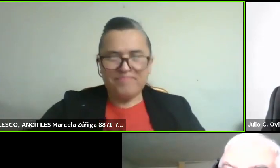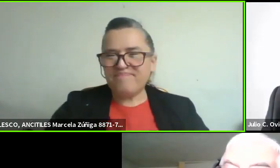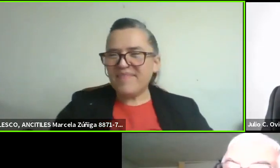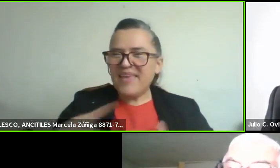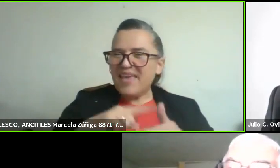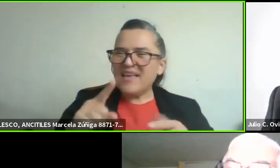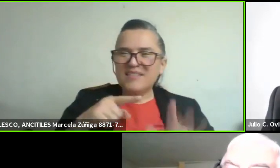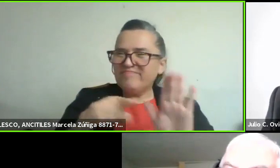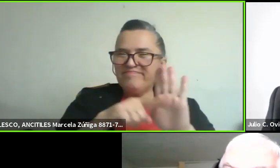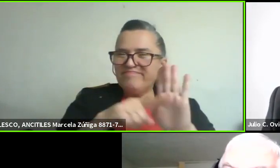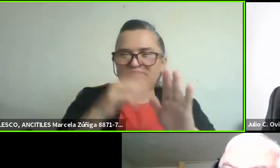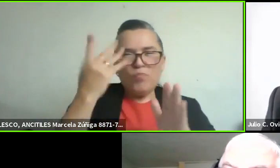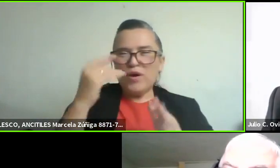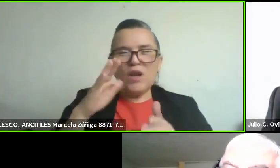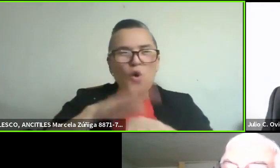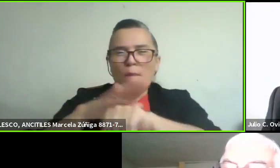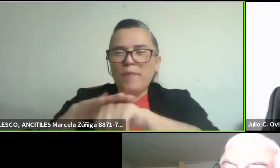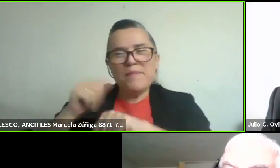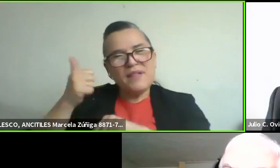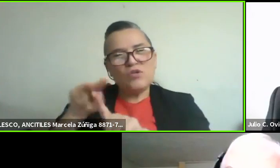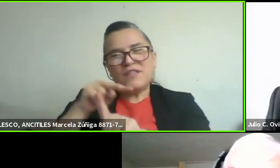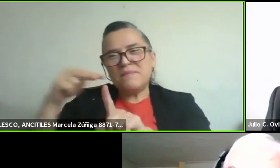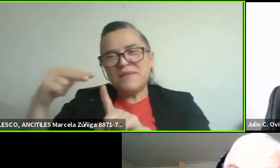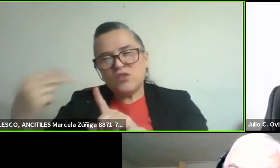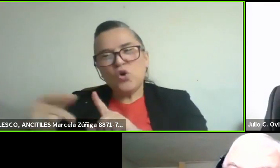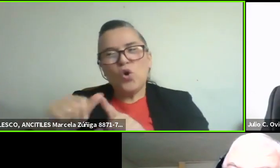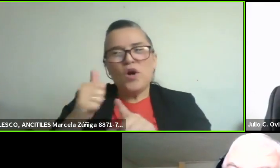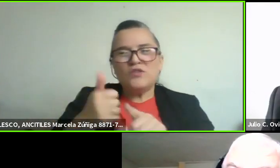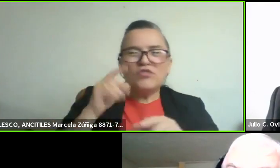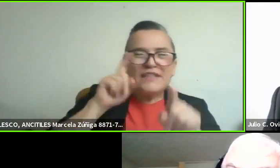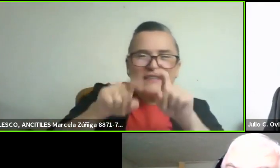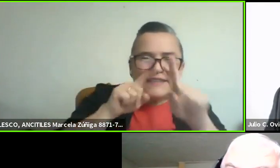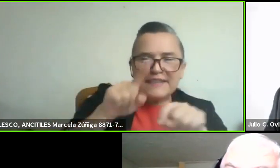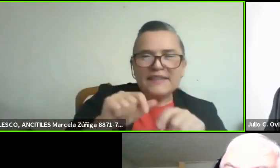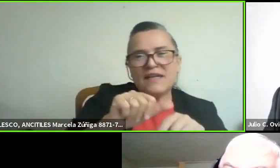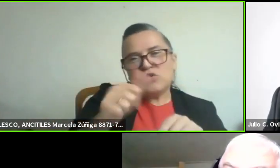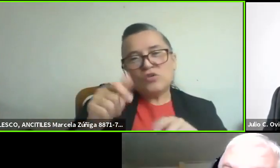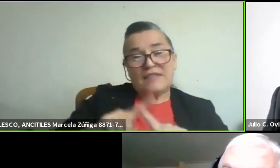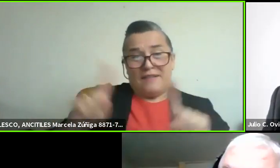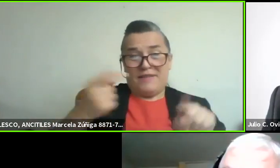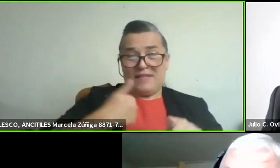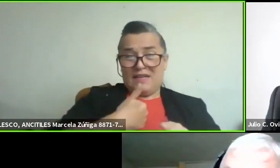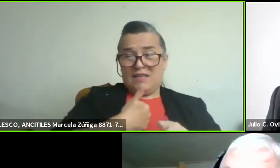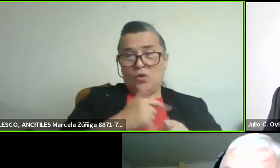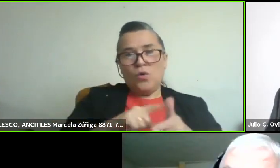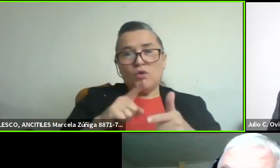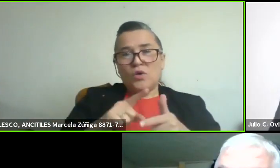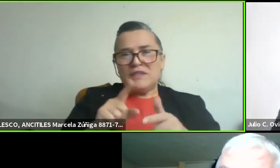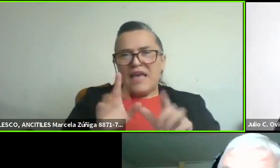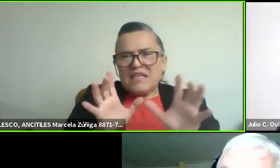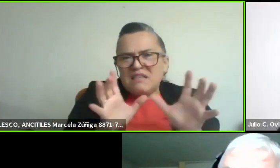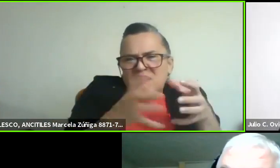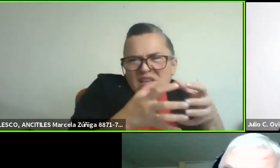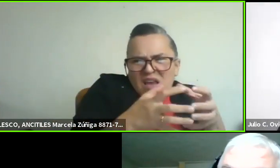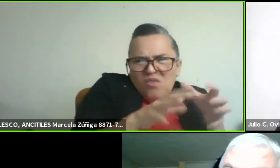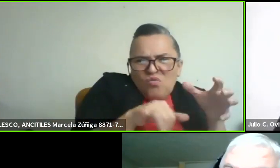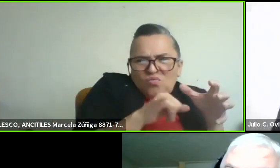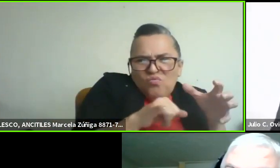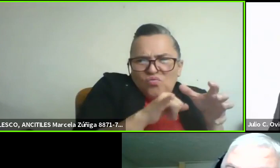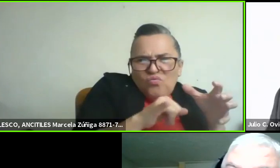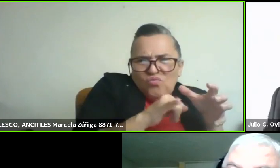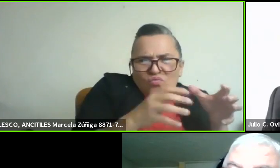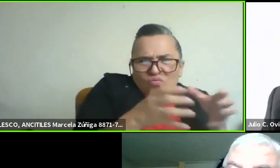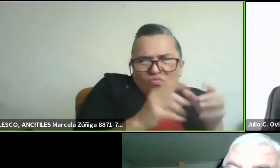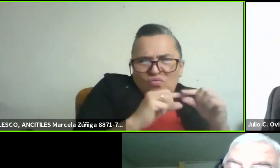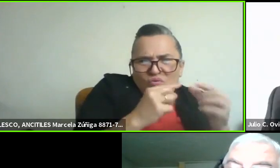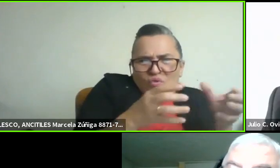visiones de otras personas sobre ese mismo tema que pueden ser diferentes a los que uno tiene entonces esos espacios de encierro a donde todo se hace en un grupo